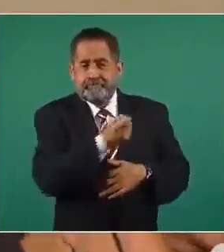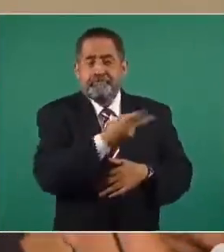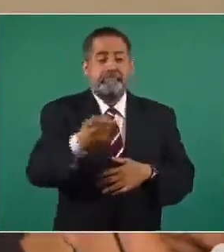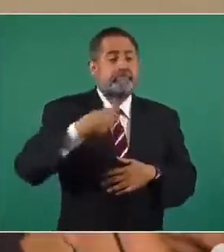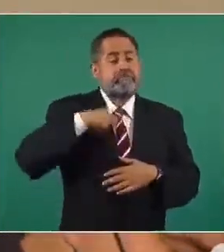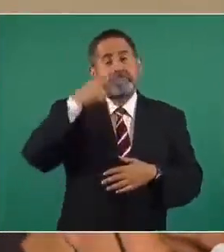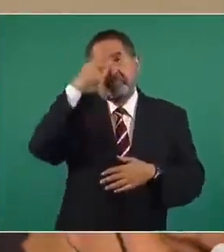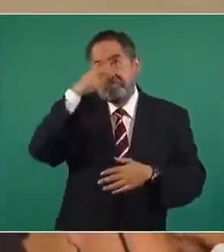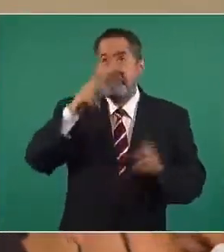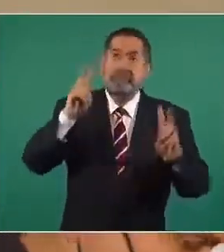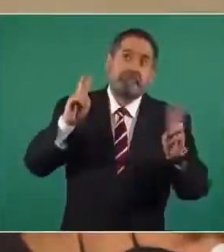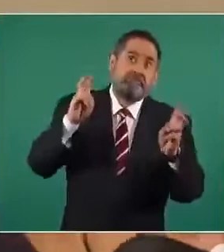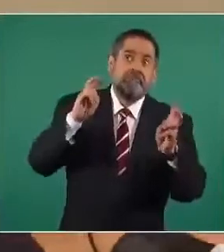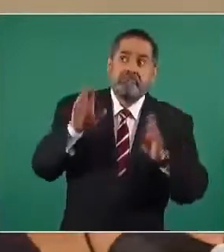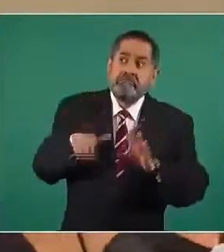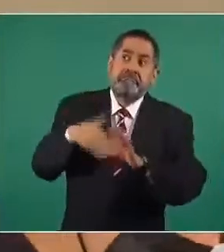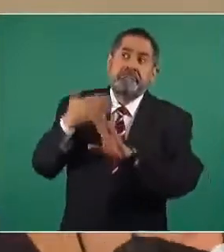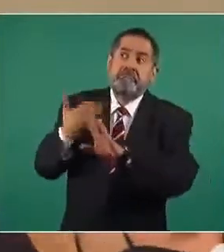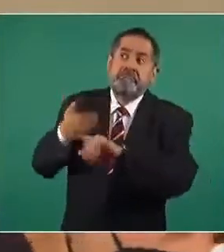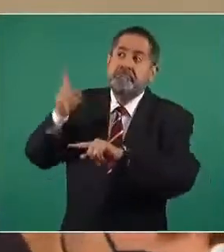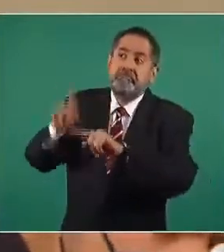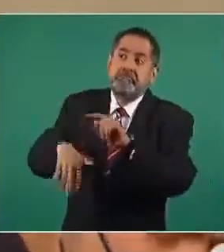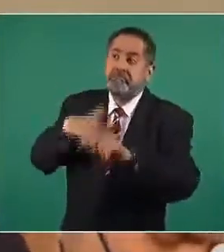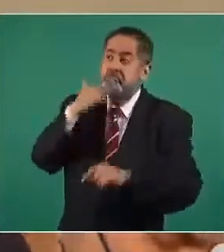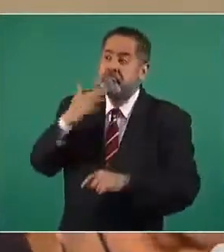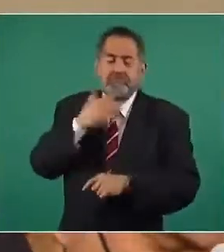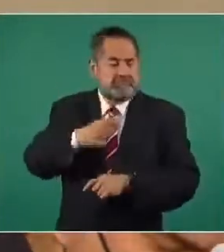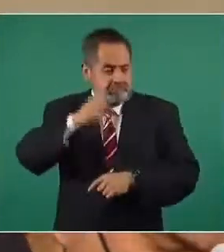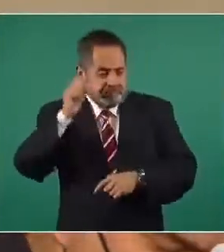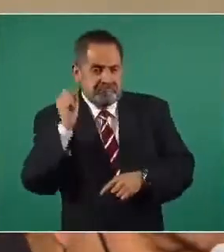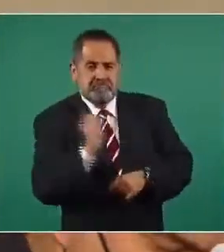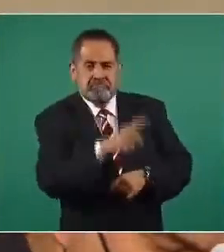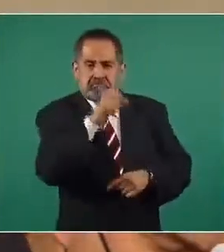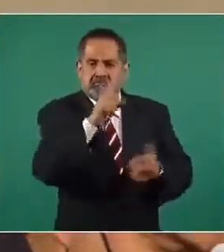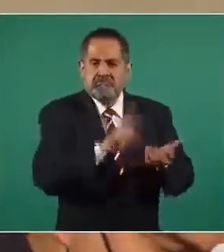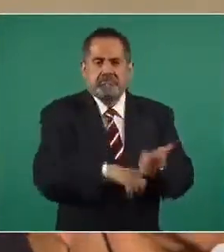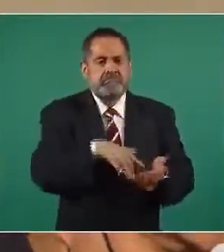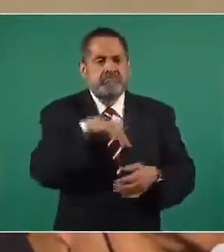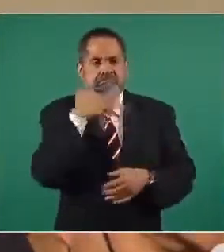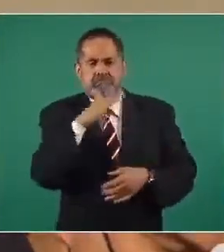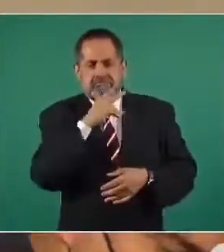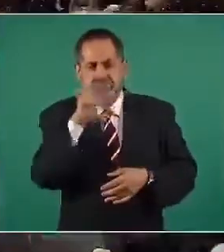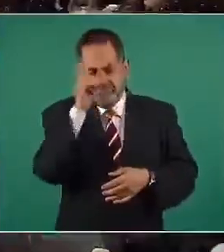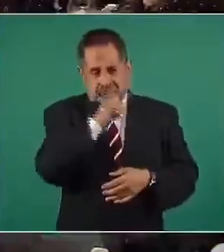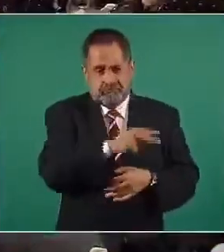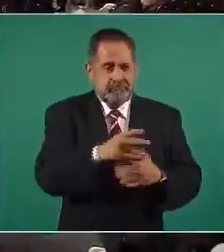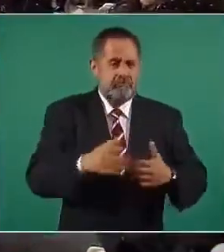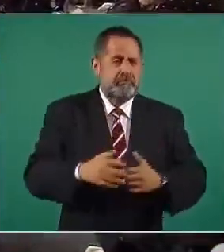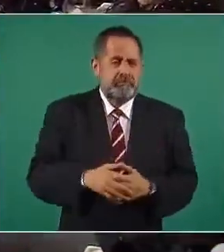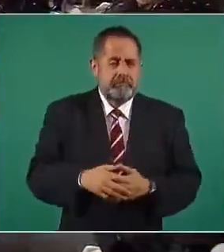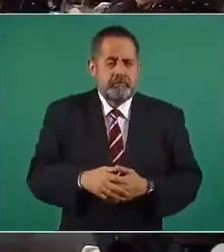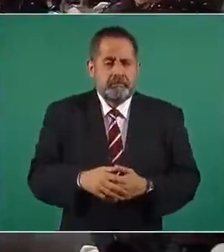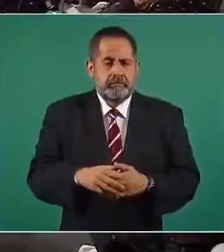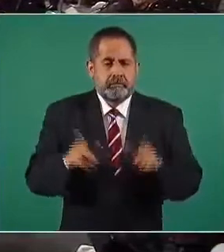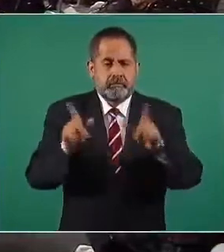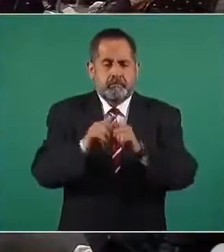que se dicen que están en contra de la corrupción sean precisamente los más corruptos del país? Y, presidente, para